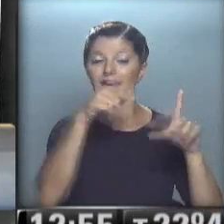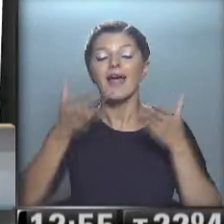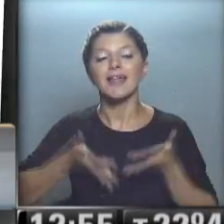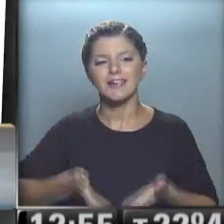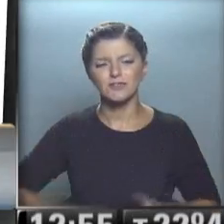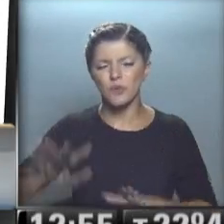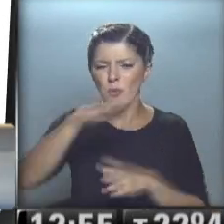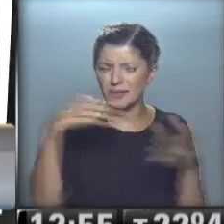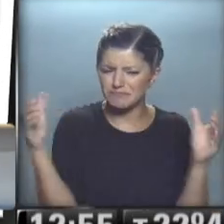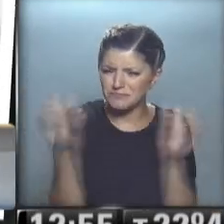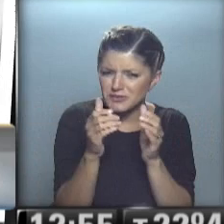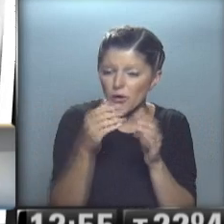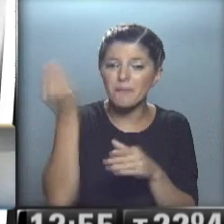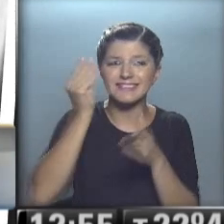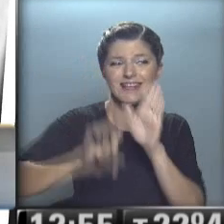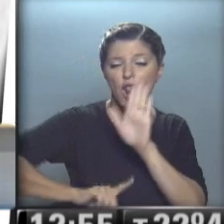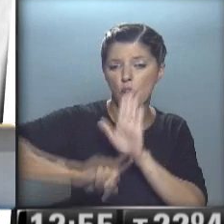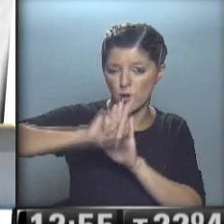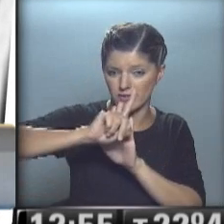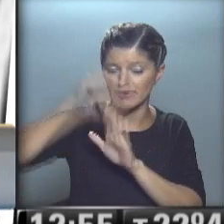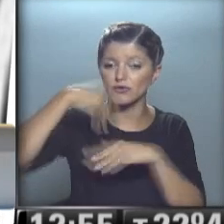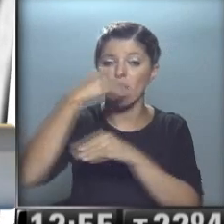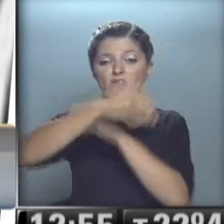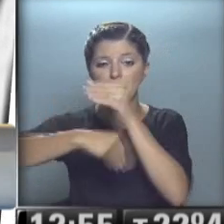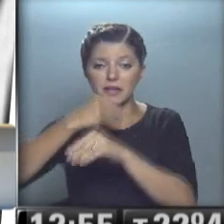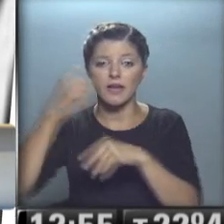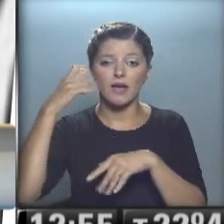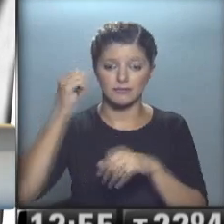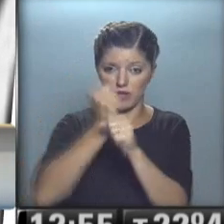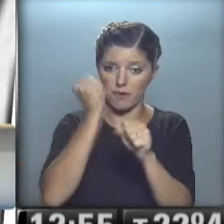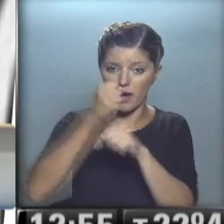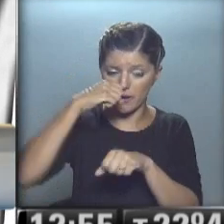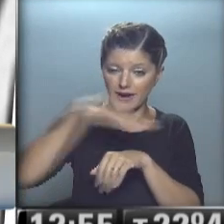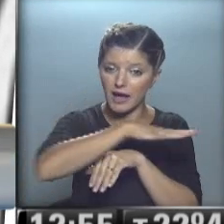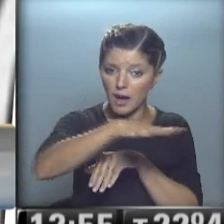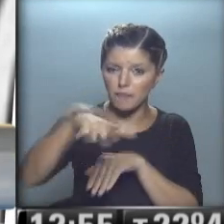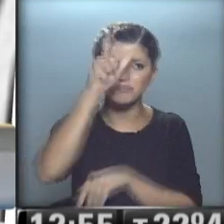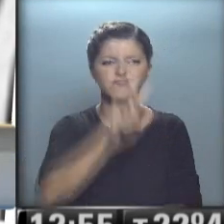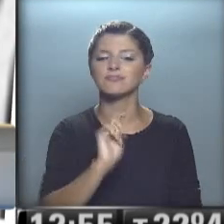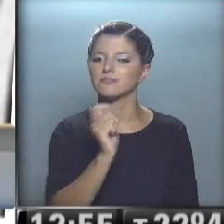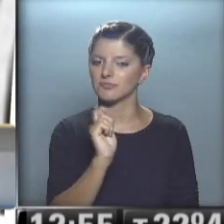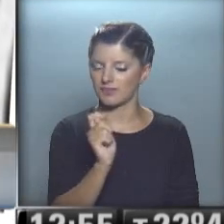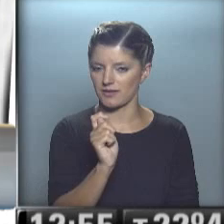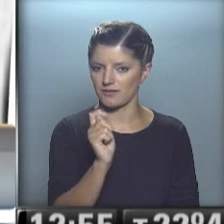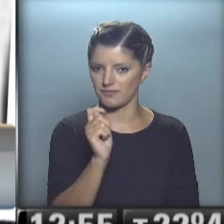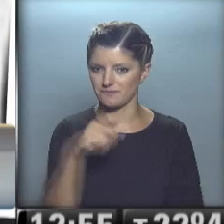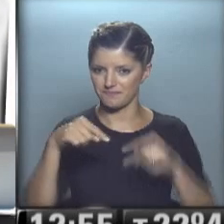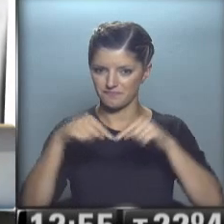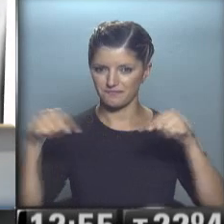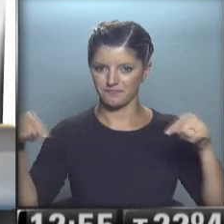un pequeño pueblo del noreste brasileño en el seno de una familia de campesinos Quién es este señor 0800 tri4